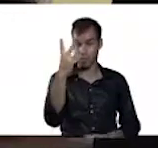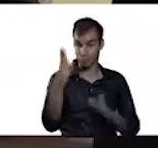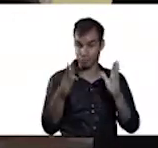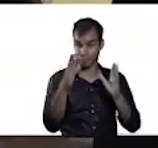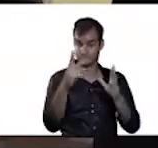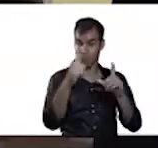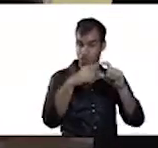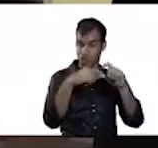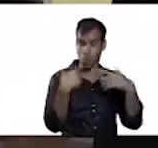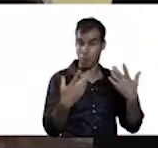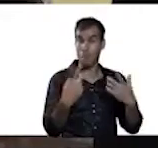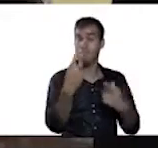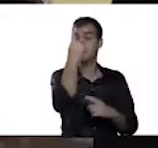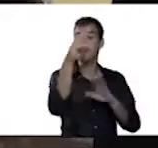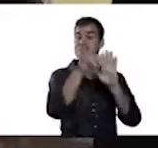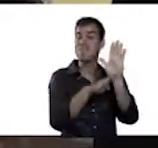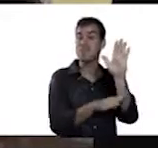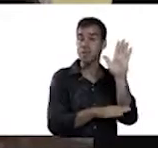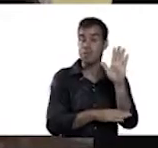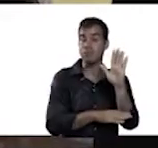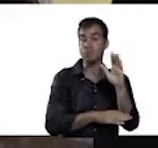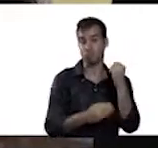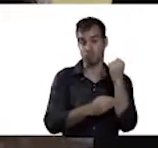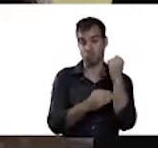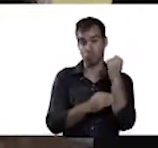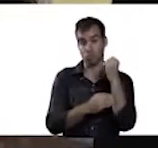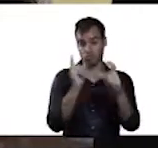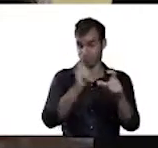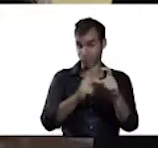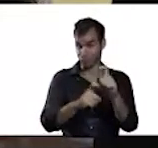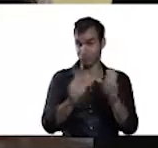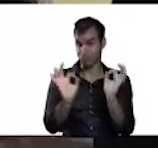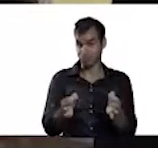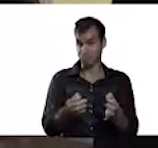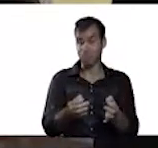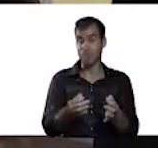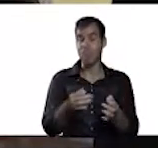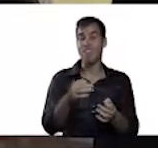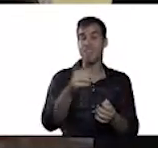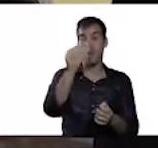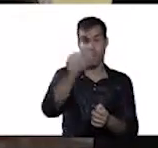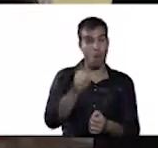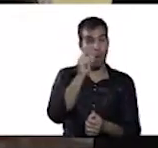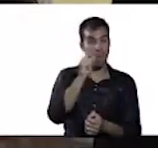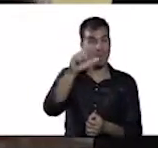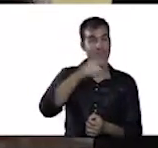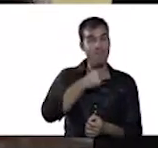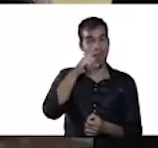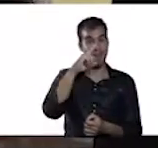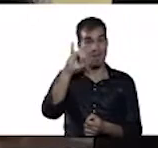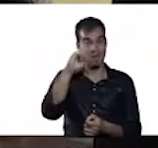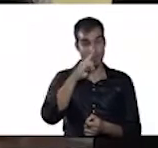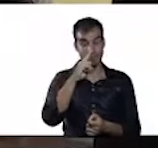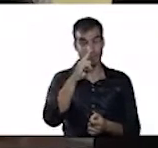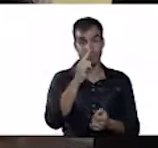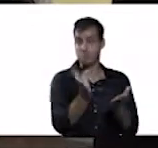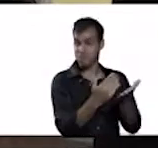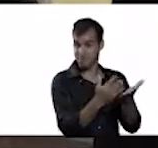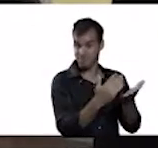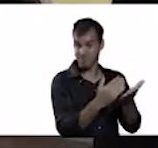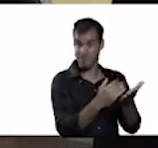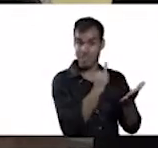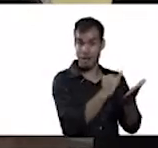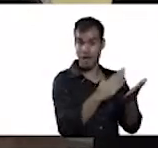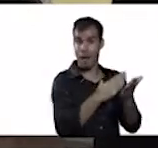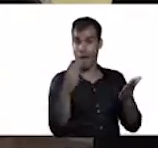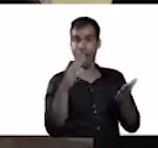El segundo contenido tiene que ver con las primeras medidas tomadas por el poder soviético impulsada por Lenin. Este contenido está en las